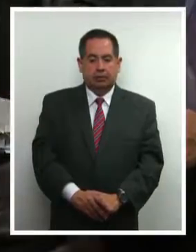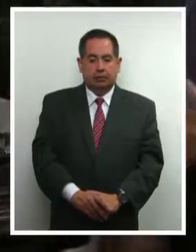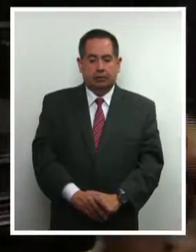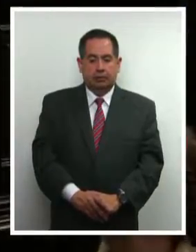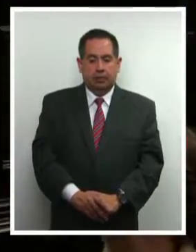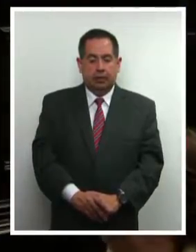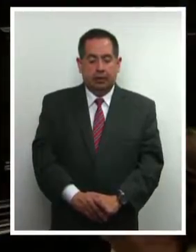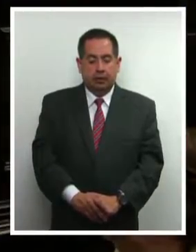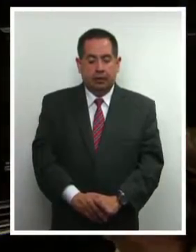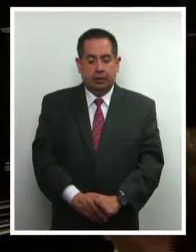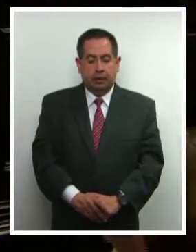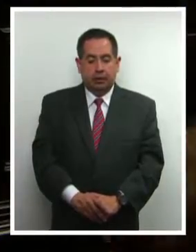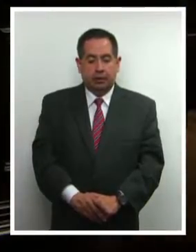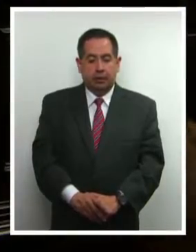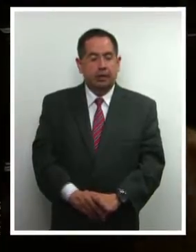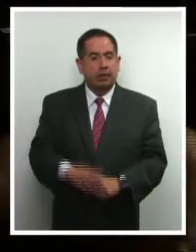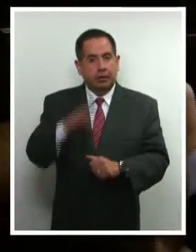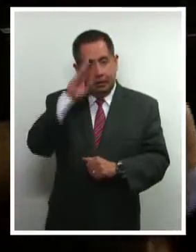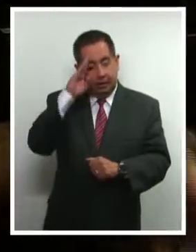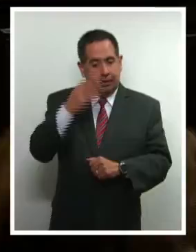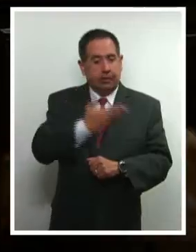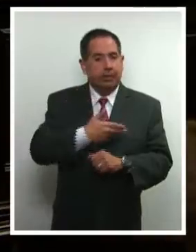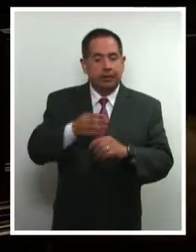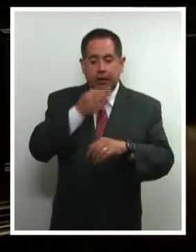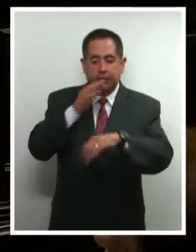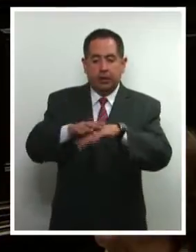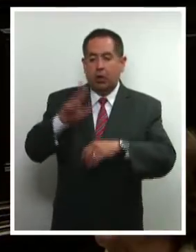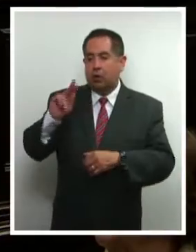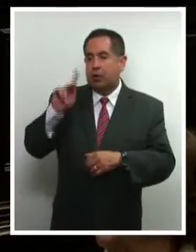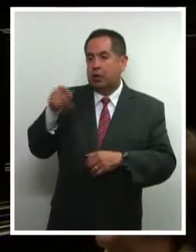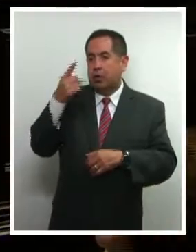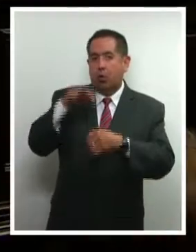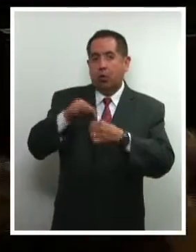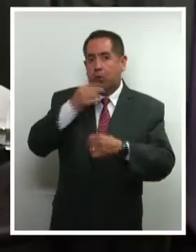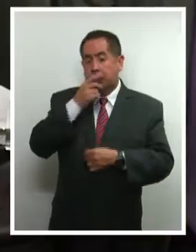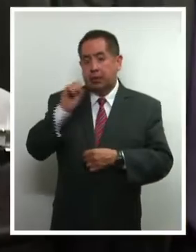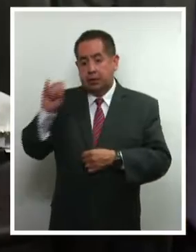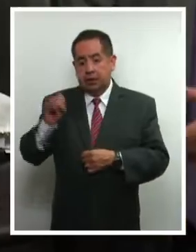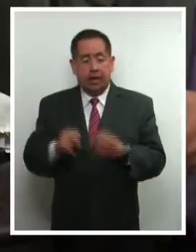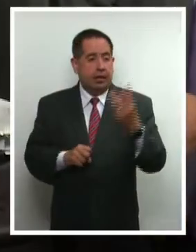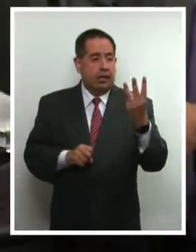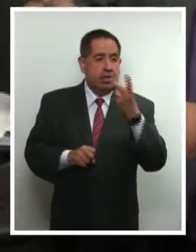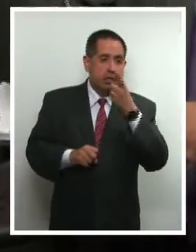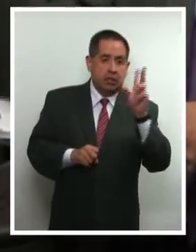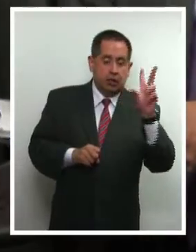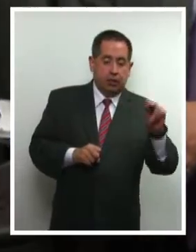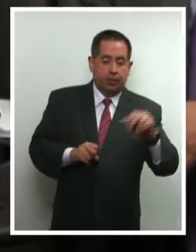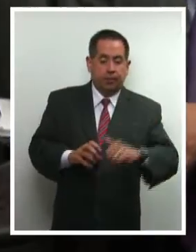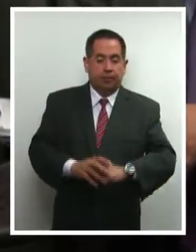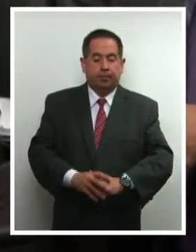Señor presidente, se emitieron 81 votos en pro, 3 en contra.